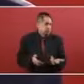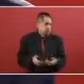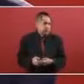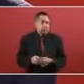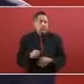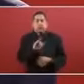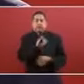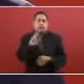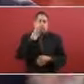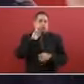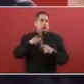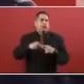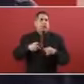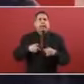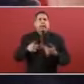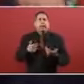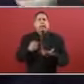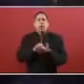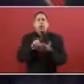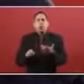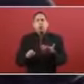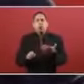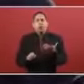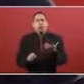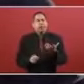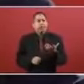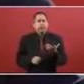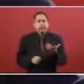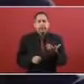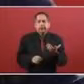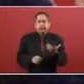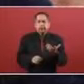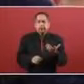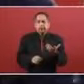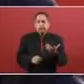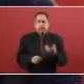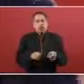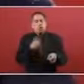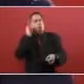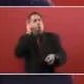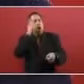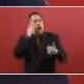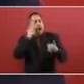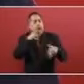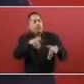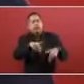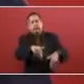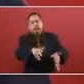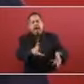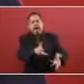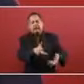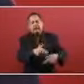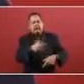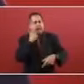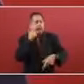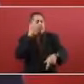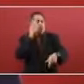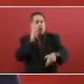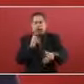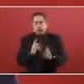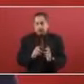decir, a ver, si se deciden